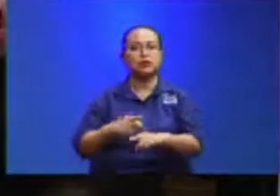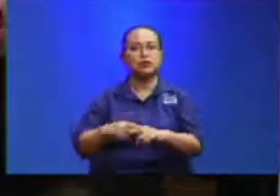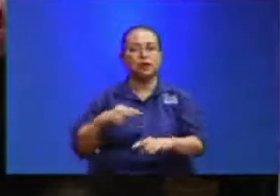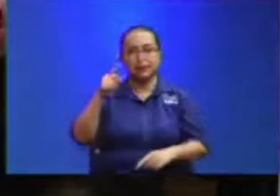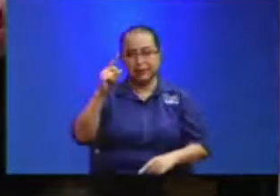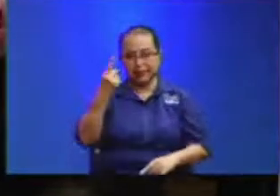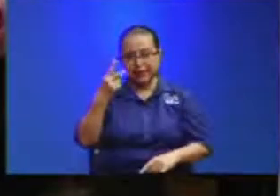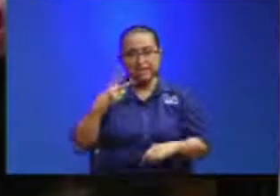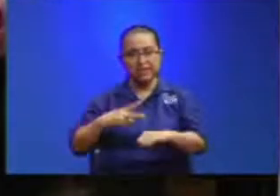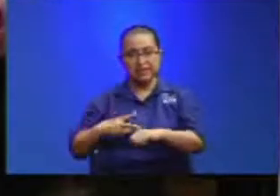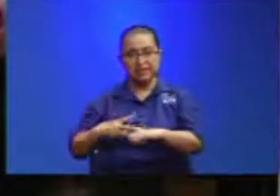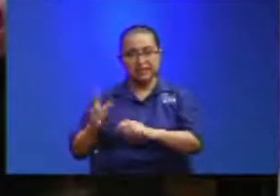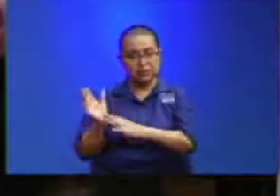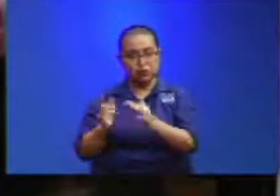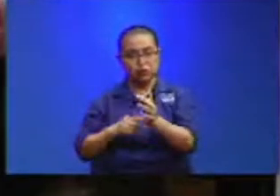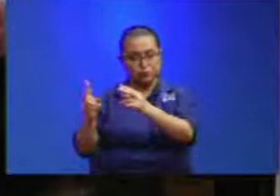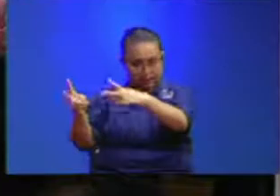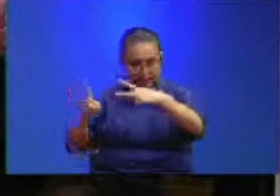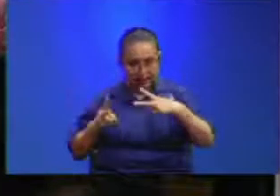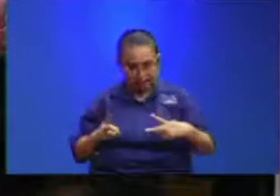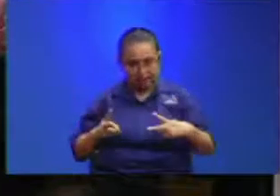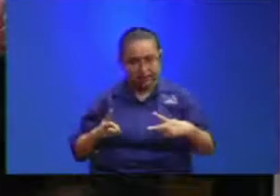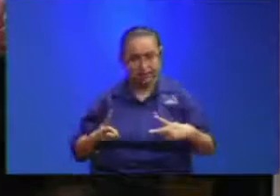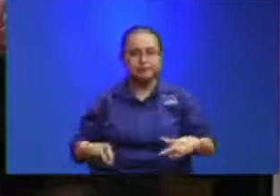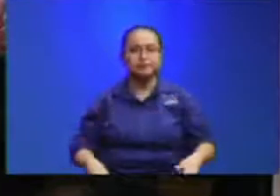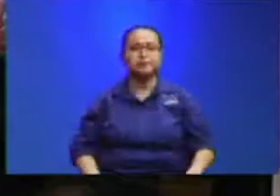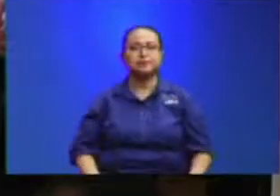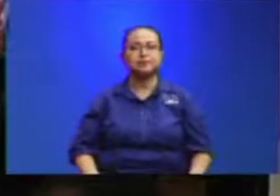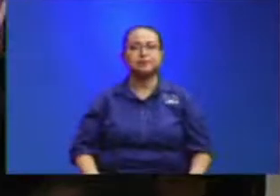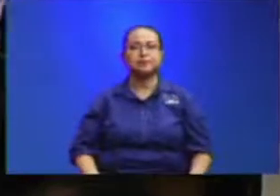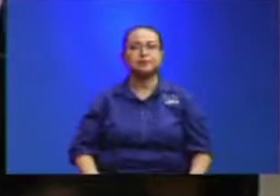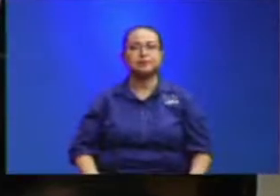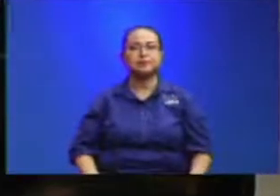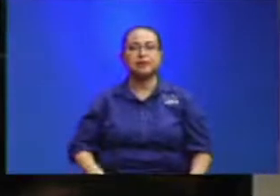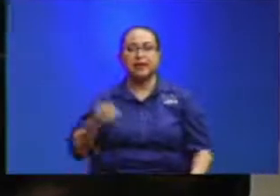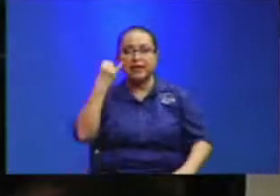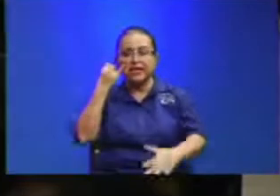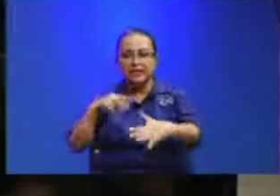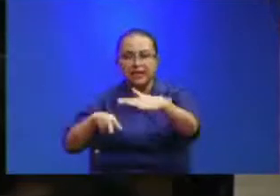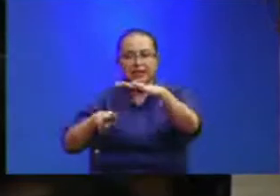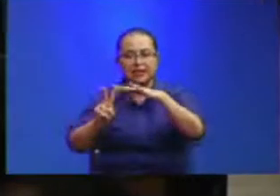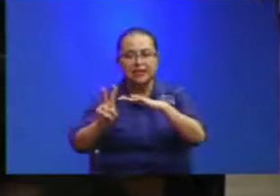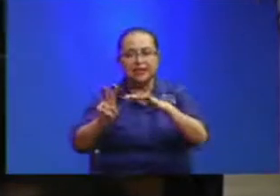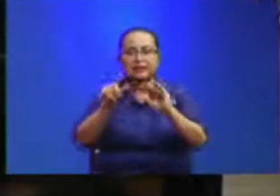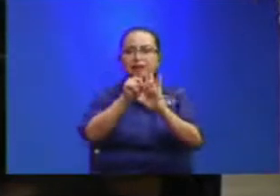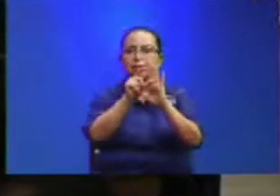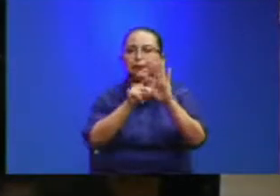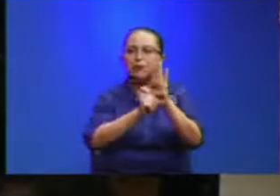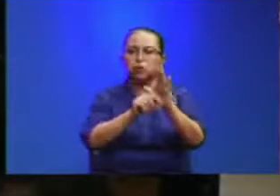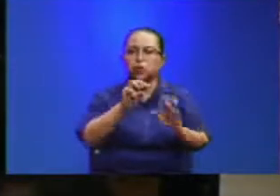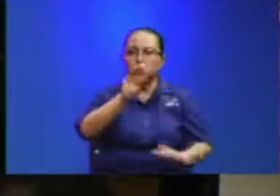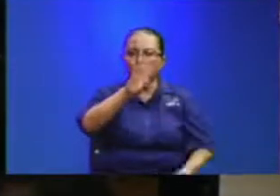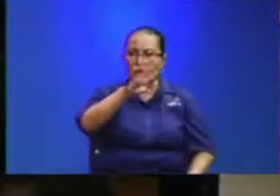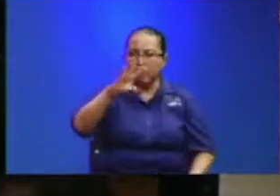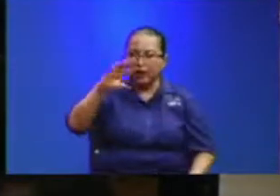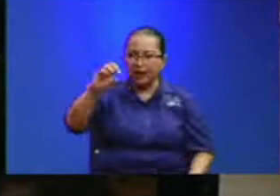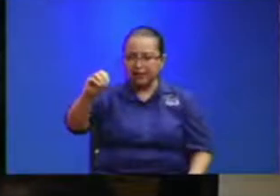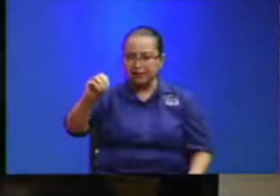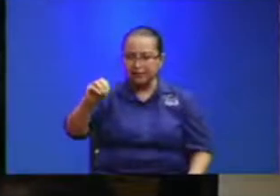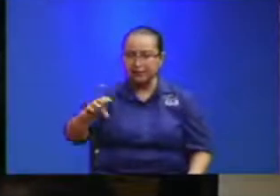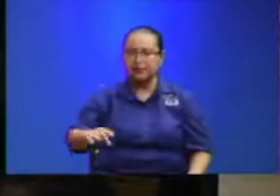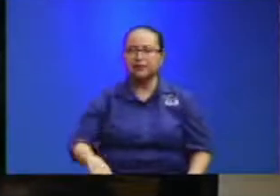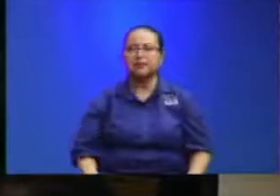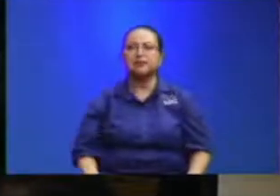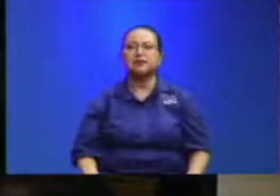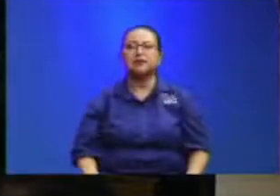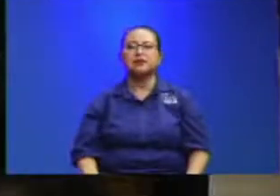vez según isaías capítulo 40 cuando dice